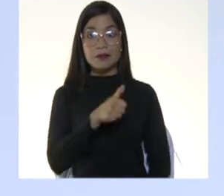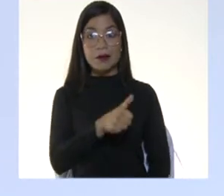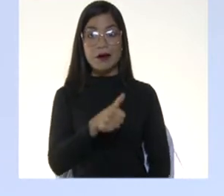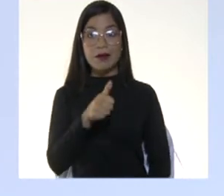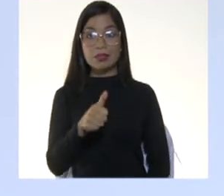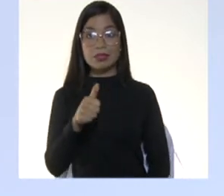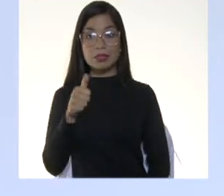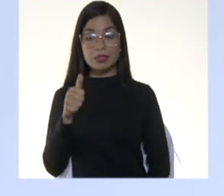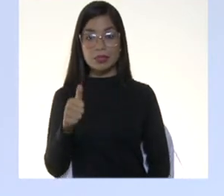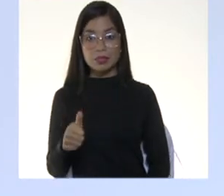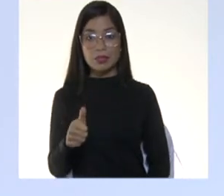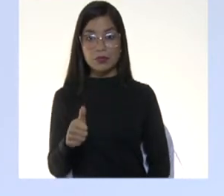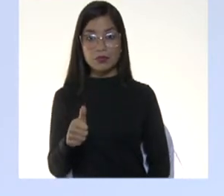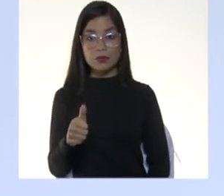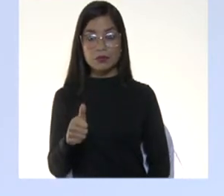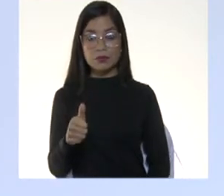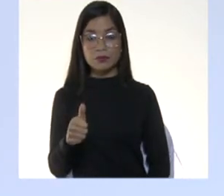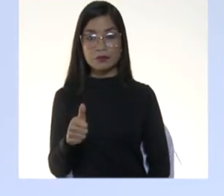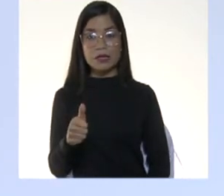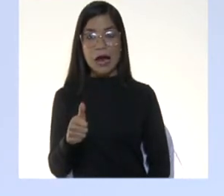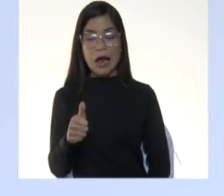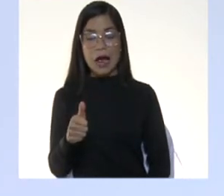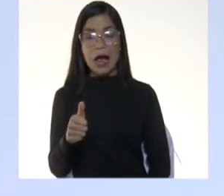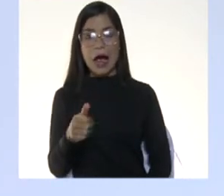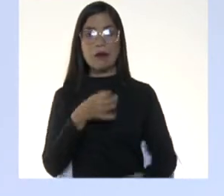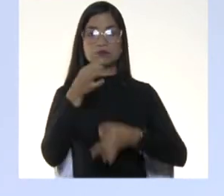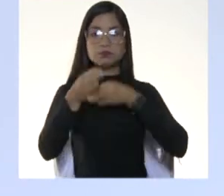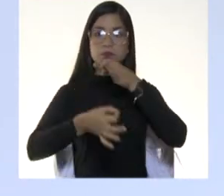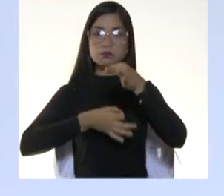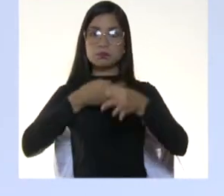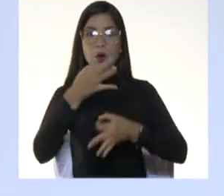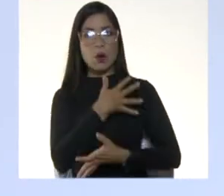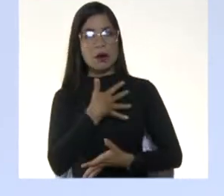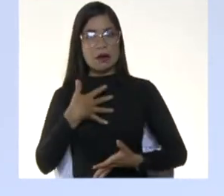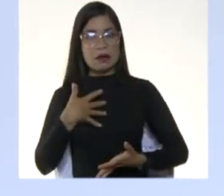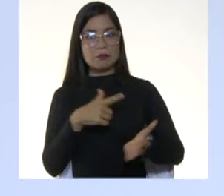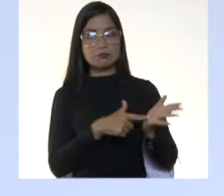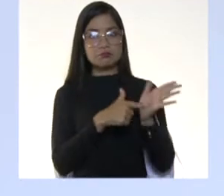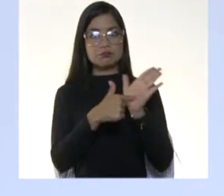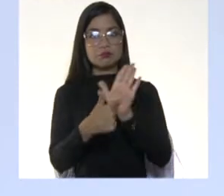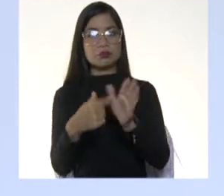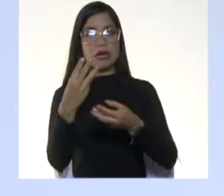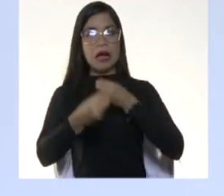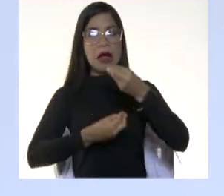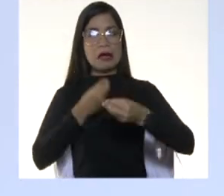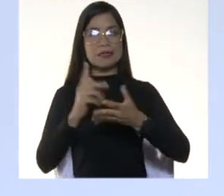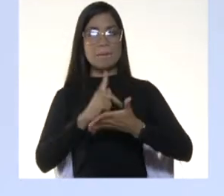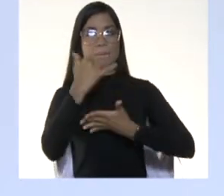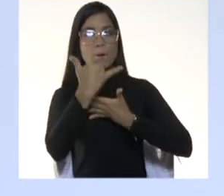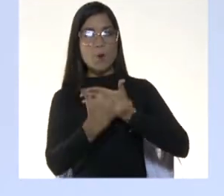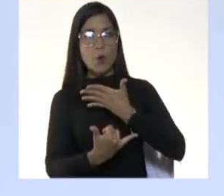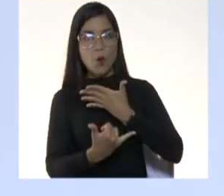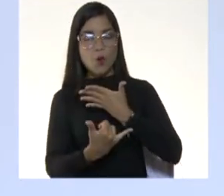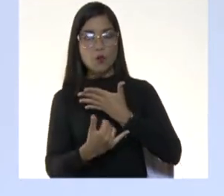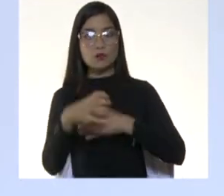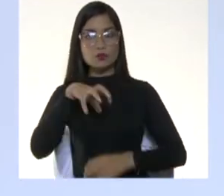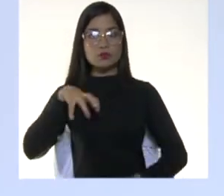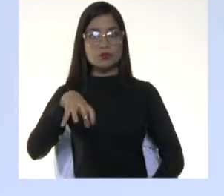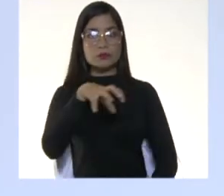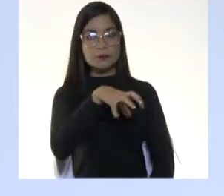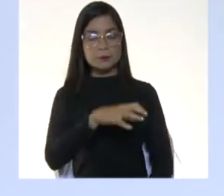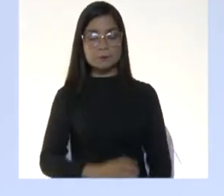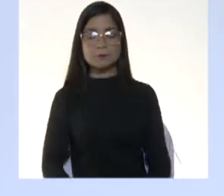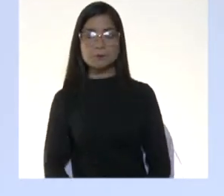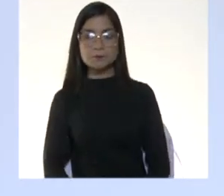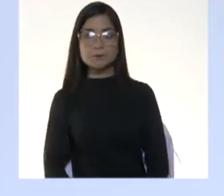quería potenciar en sus estados. ¿Qué fue lo interesante de ese estudio, de esa tertulia que se generó desde lo comunal en